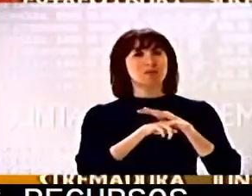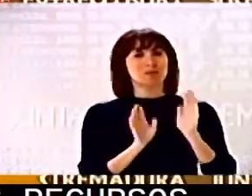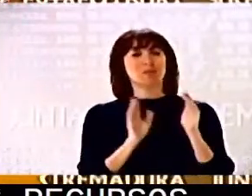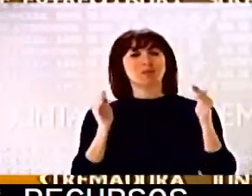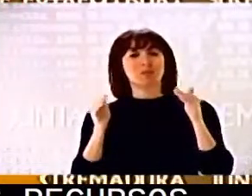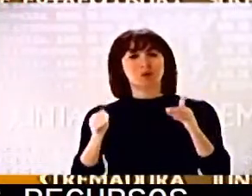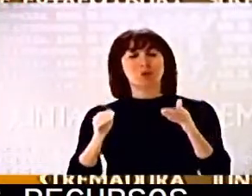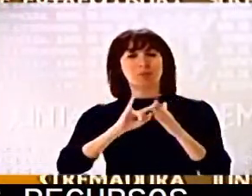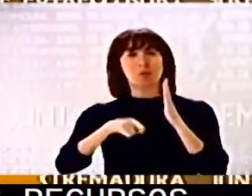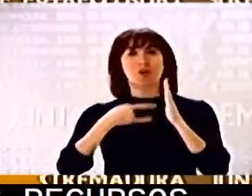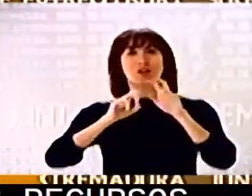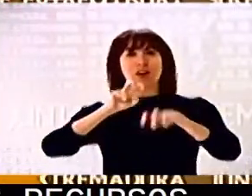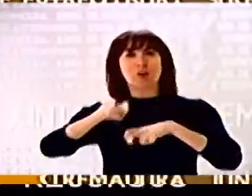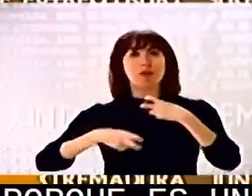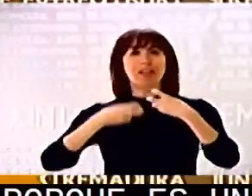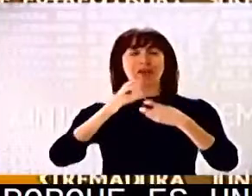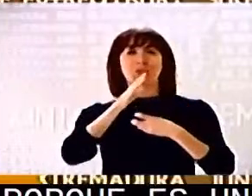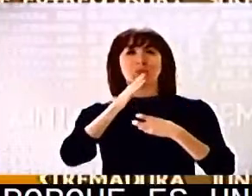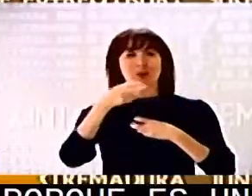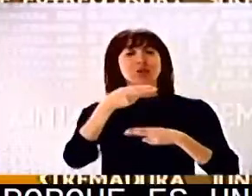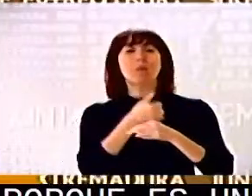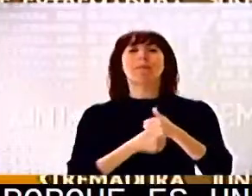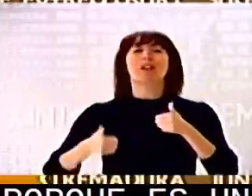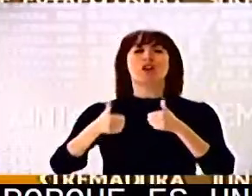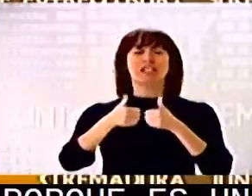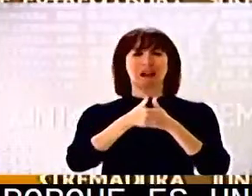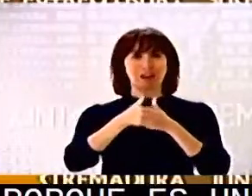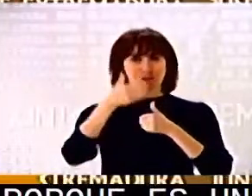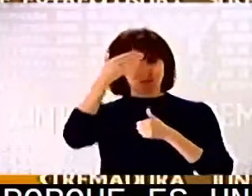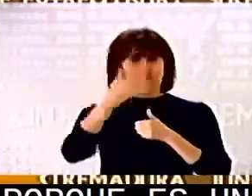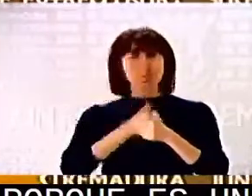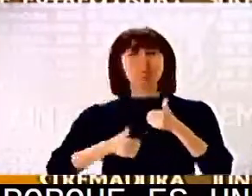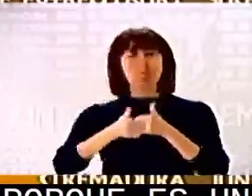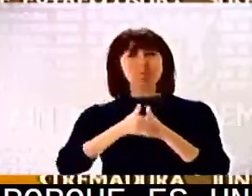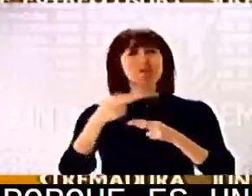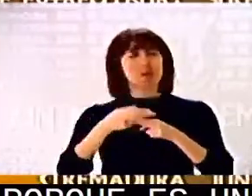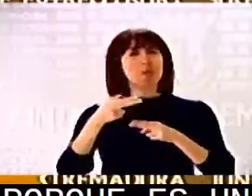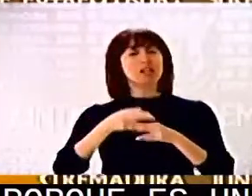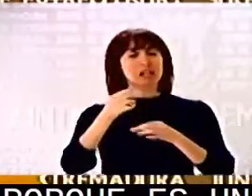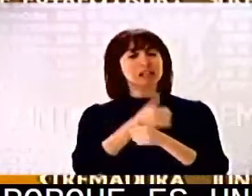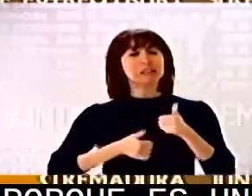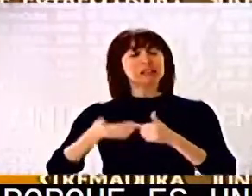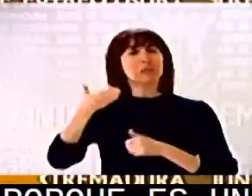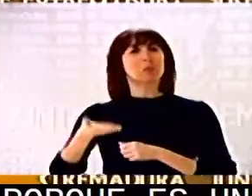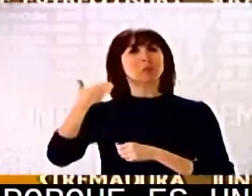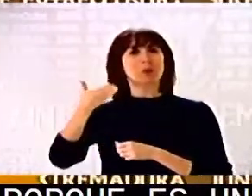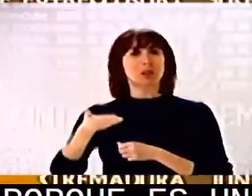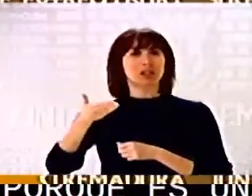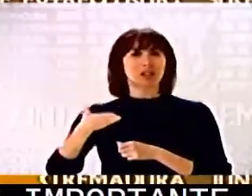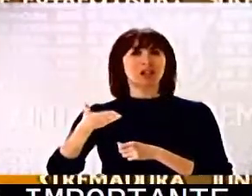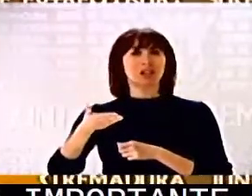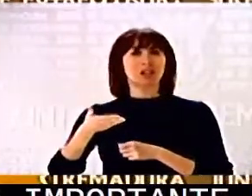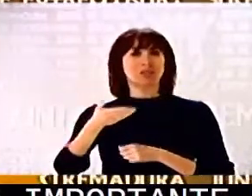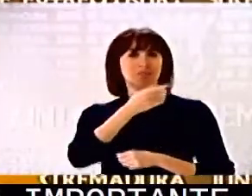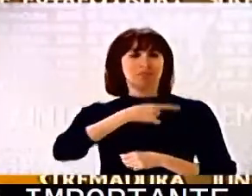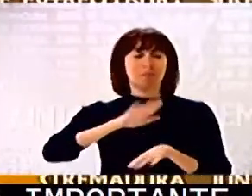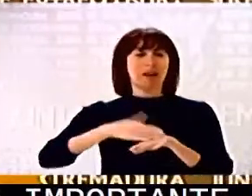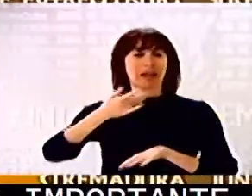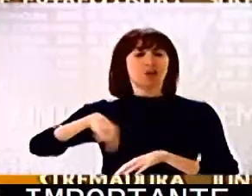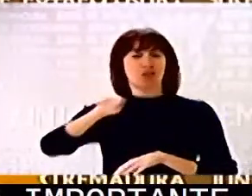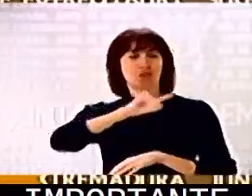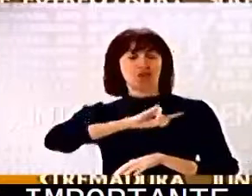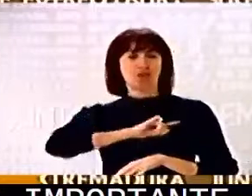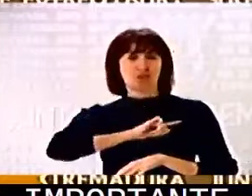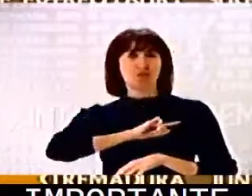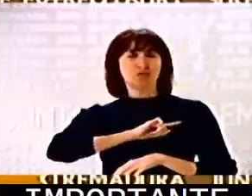cooperación, porque es una política prioritaria y es una política importante en nuestra agenda y en nuestra acción,